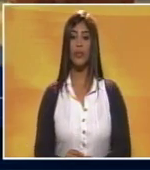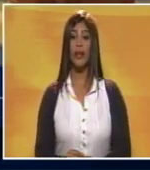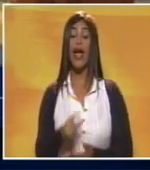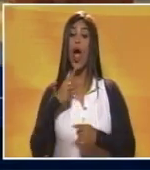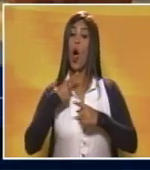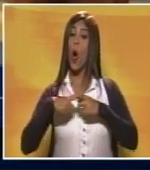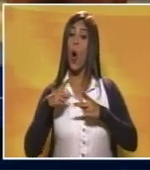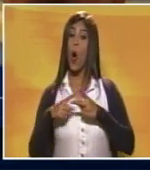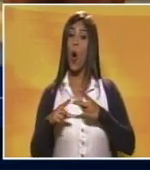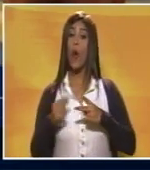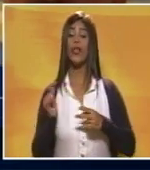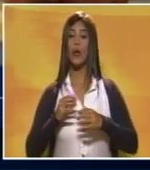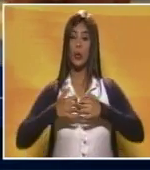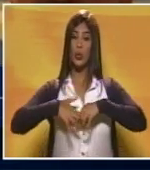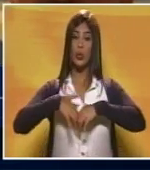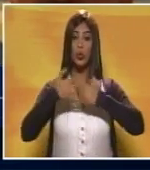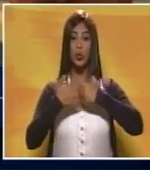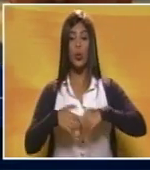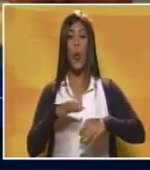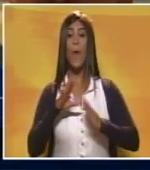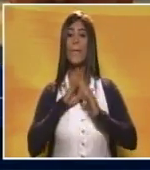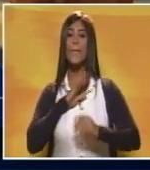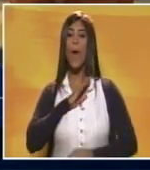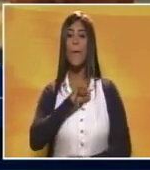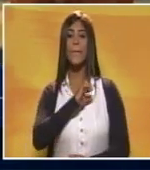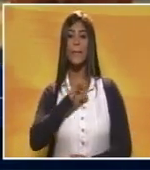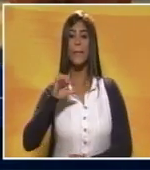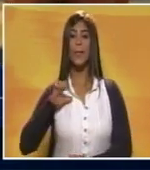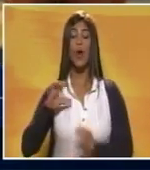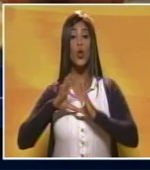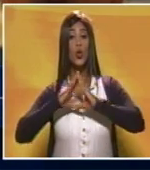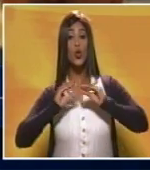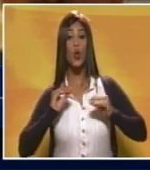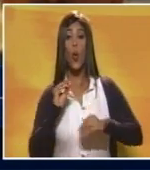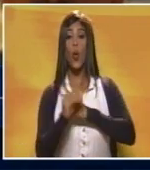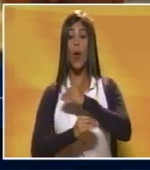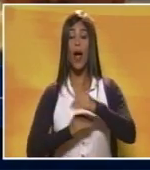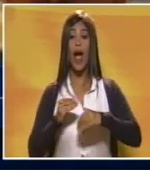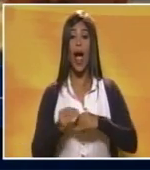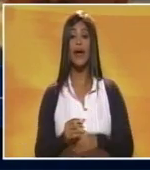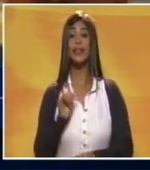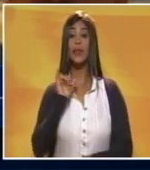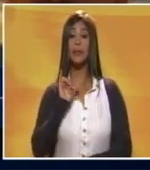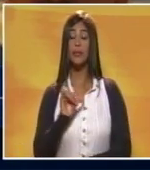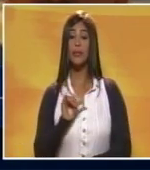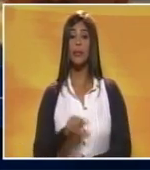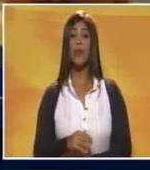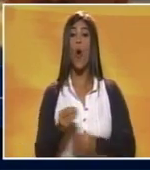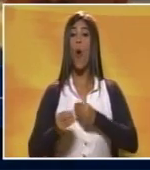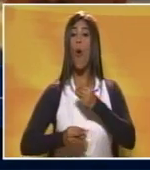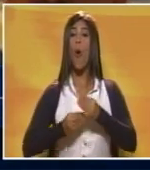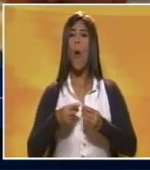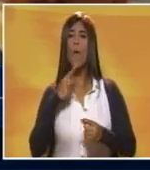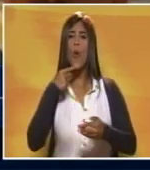resto ha sido con productores del sector privado. Todo esto en el ámbito de lo que tiene que ver cómo hemos llamado la